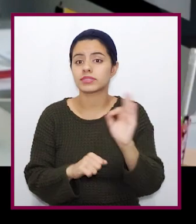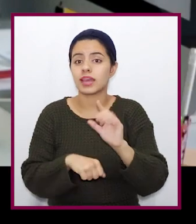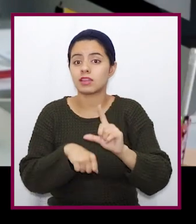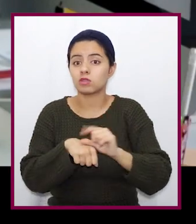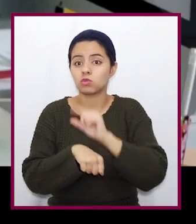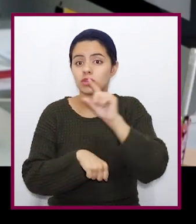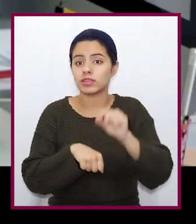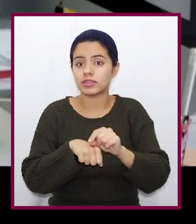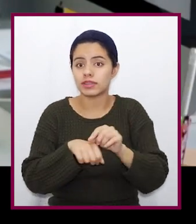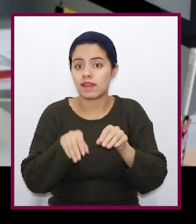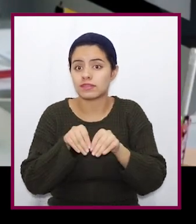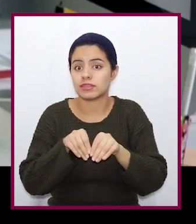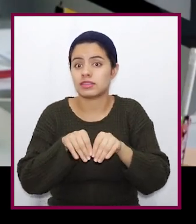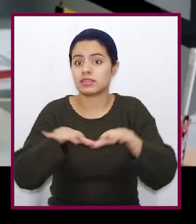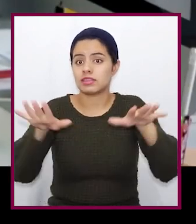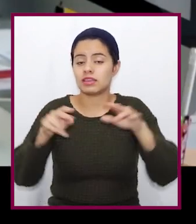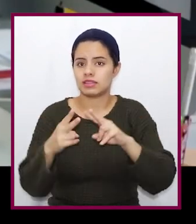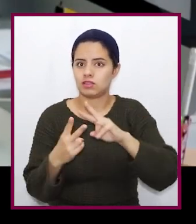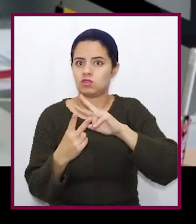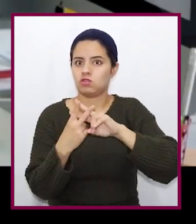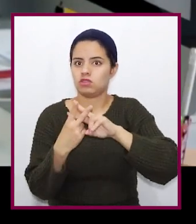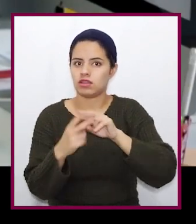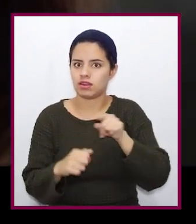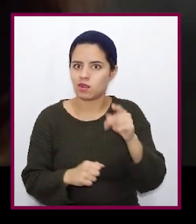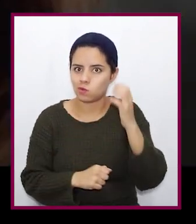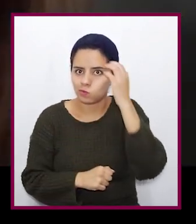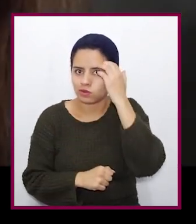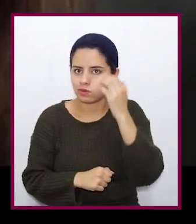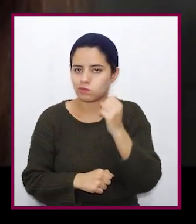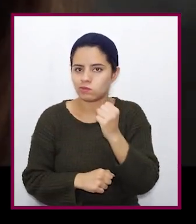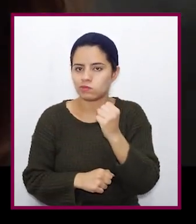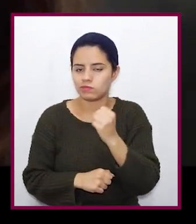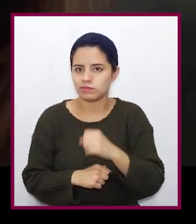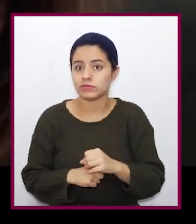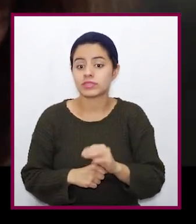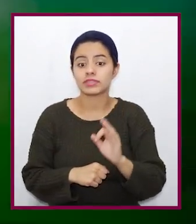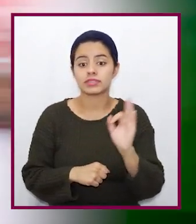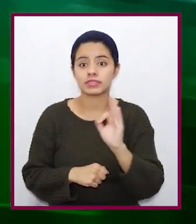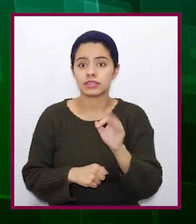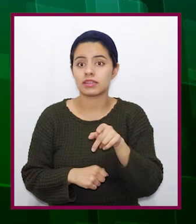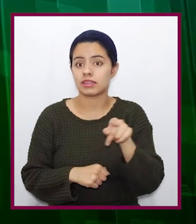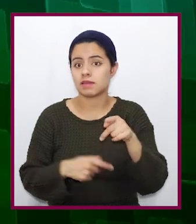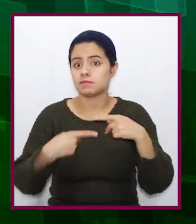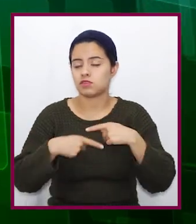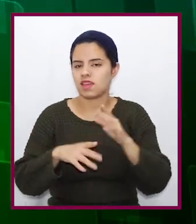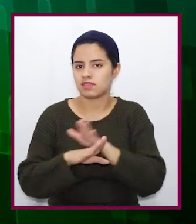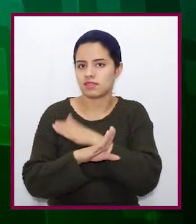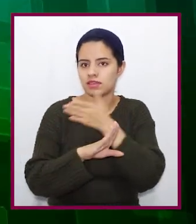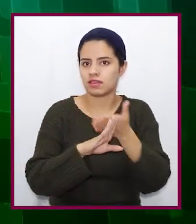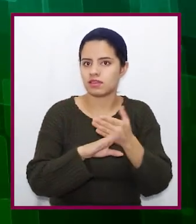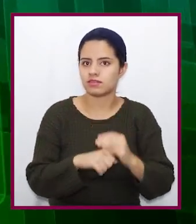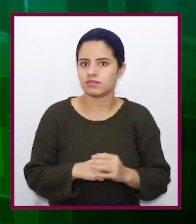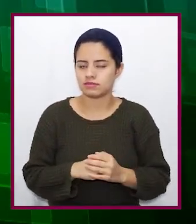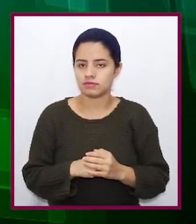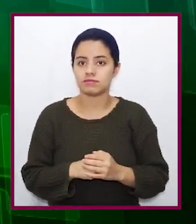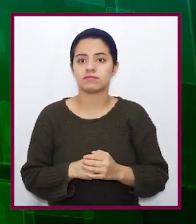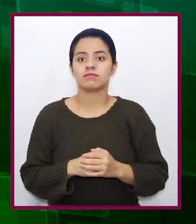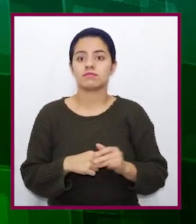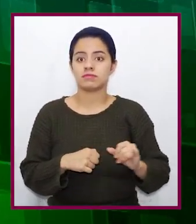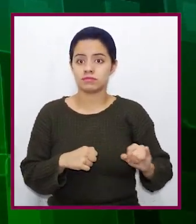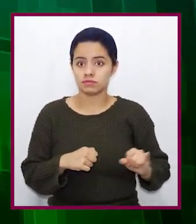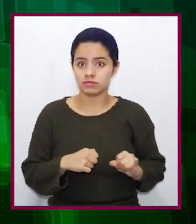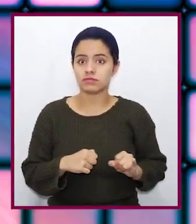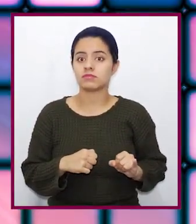en tendencia, salte a la vida real y afecte moralmente a alguien. Se escucha súper interesante. Ya lo